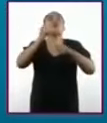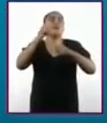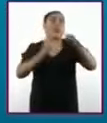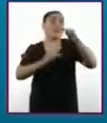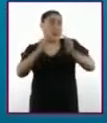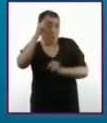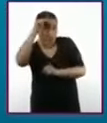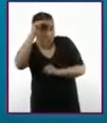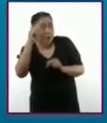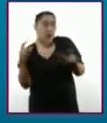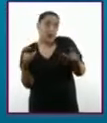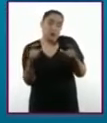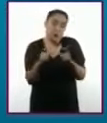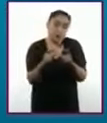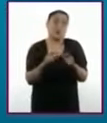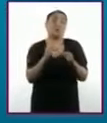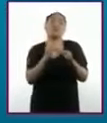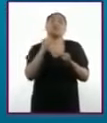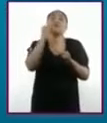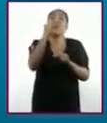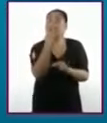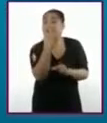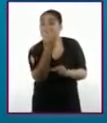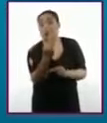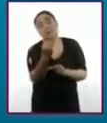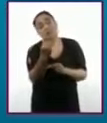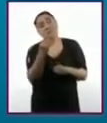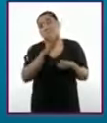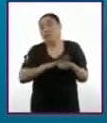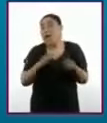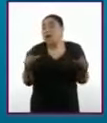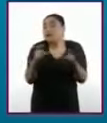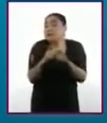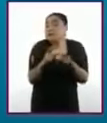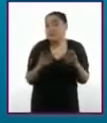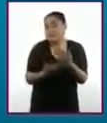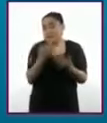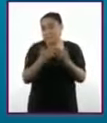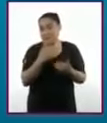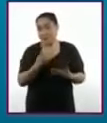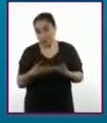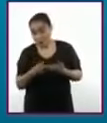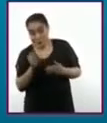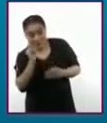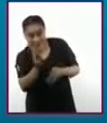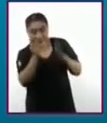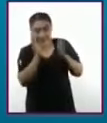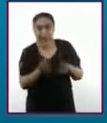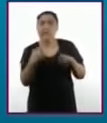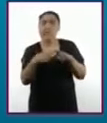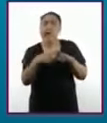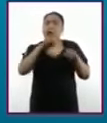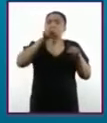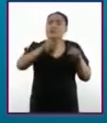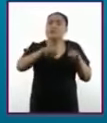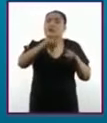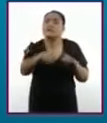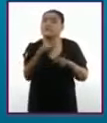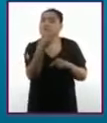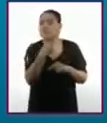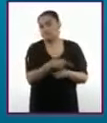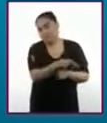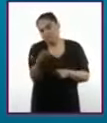más pequeño y el siguiente con los zorros es aún más pequeño. Ahora que sabes quién se come a quién, ¿por qué crees que es importante